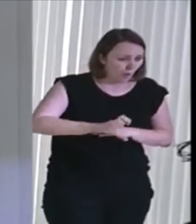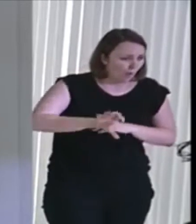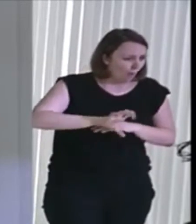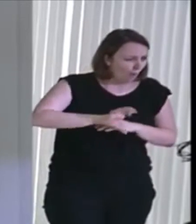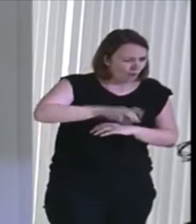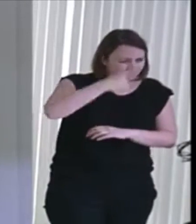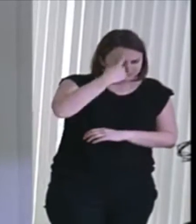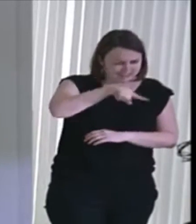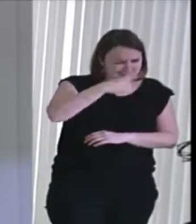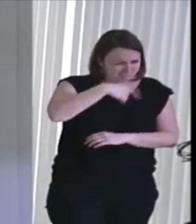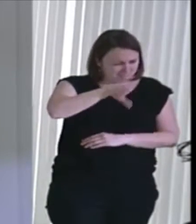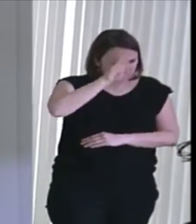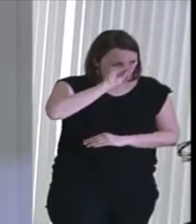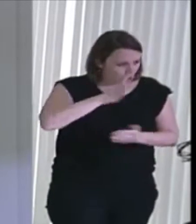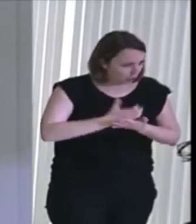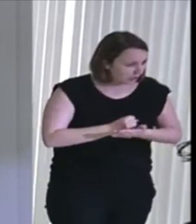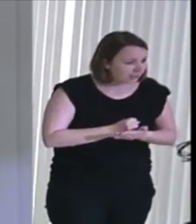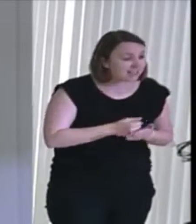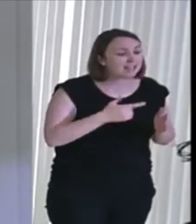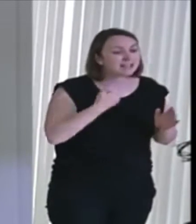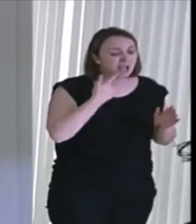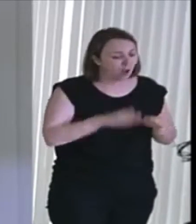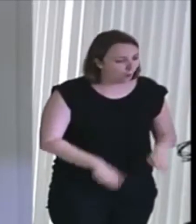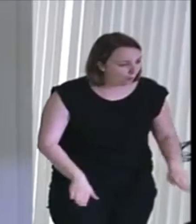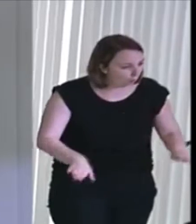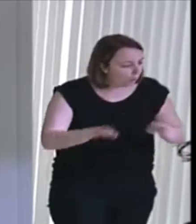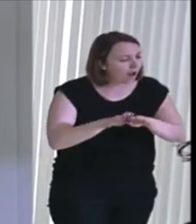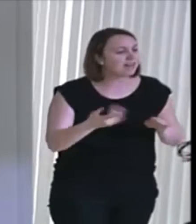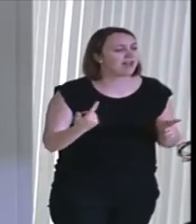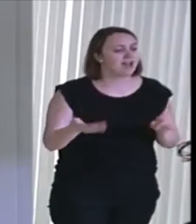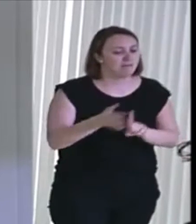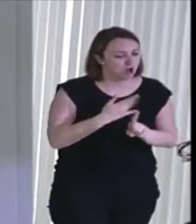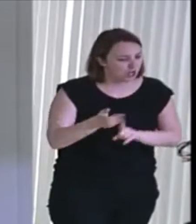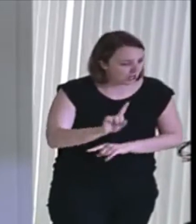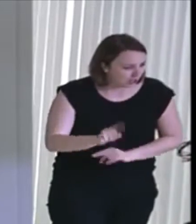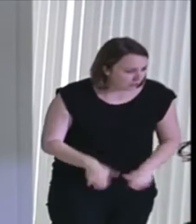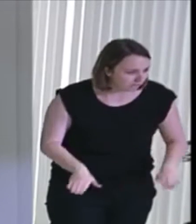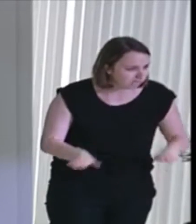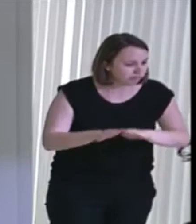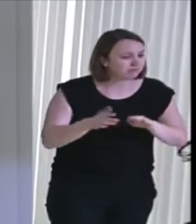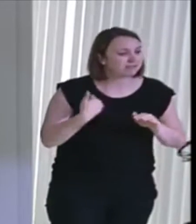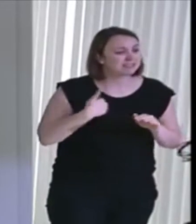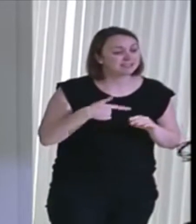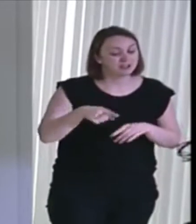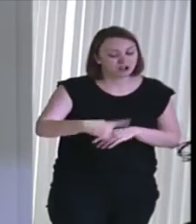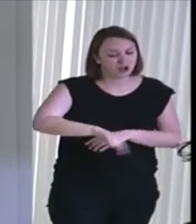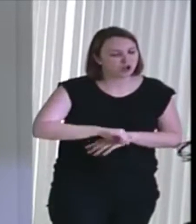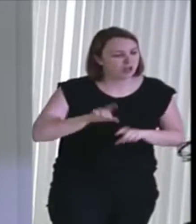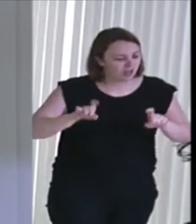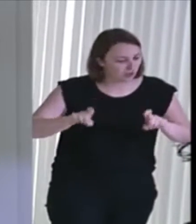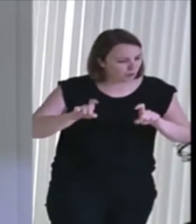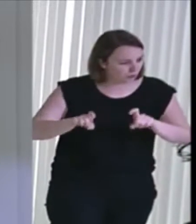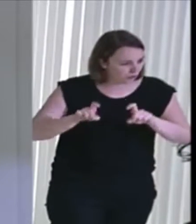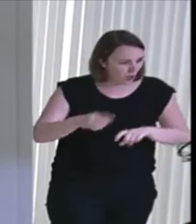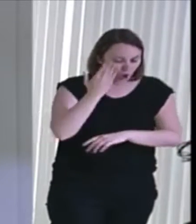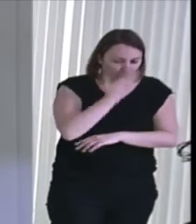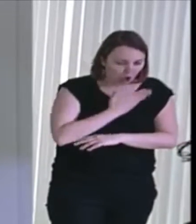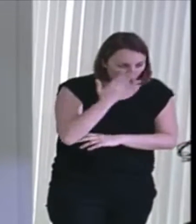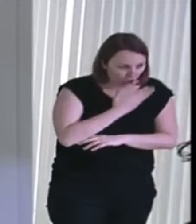a aprender desde la igualdad, desde la no violencia, en fin, todo lo que queramos es en la educación, en los